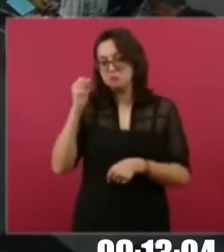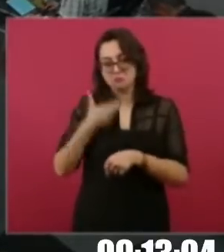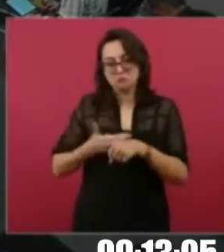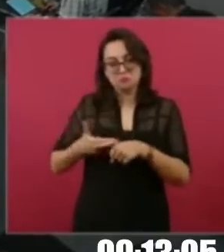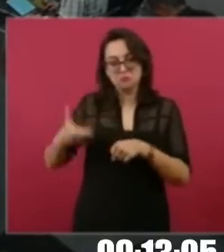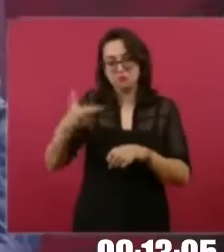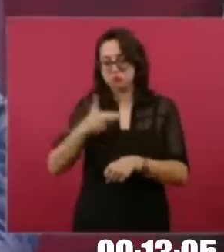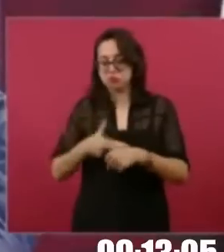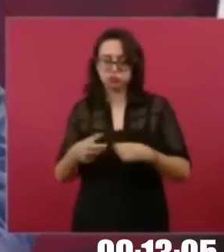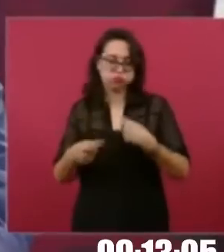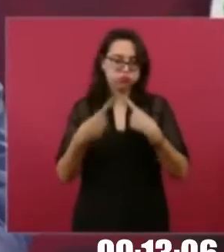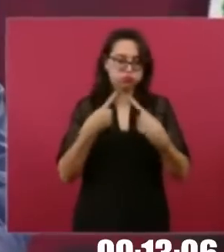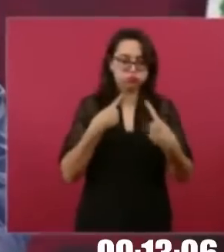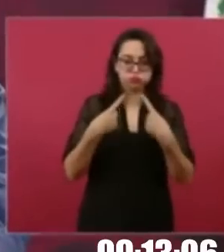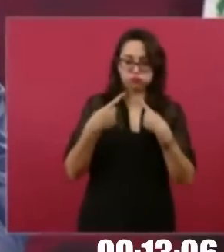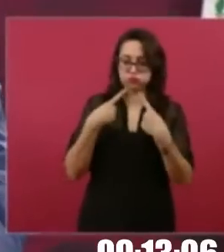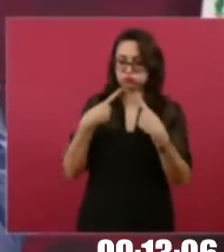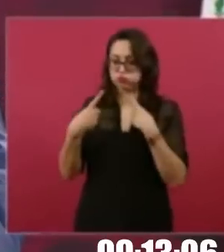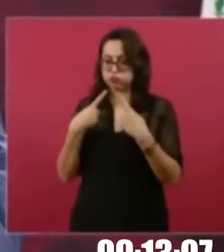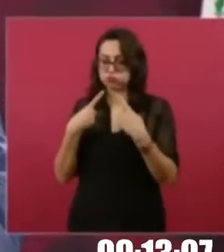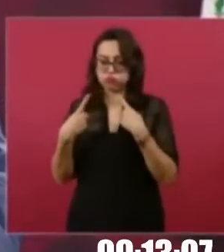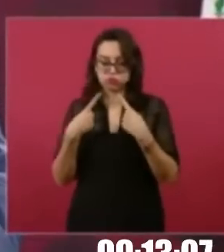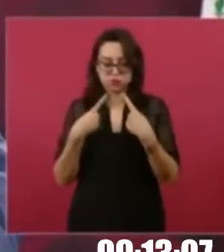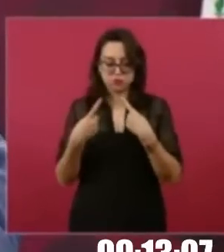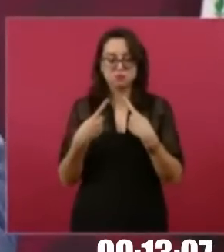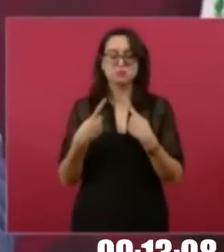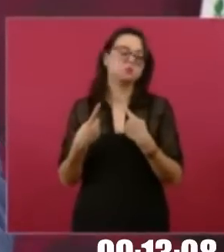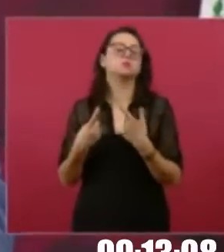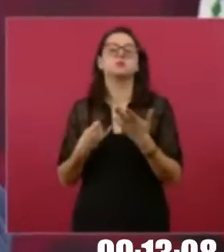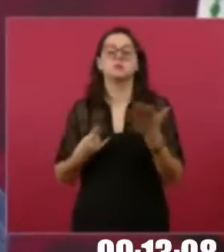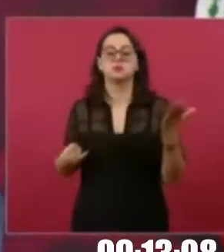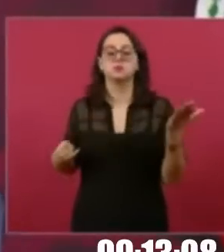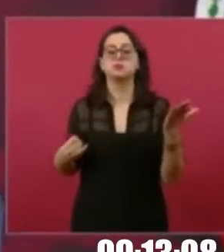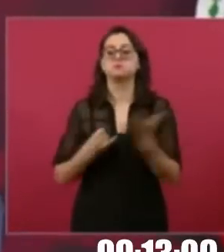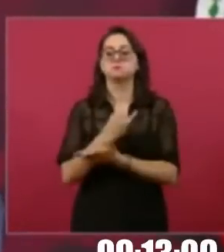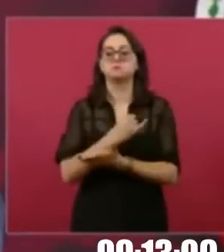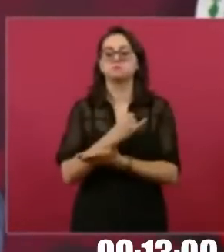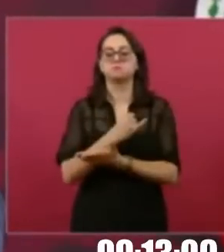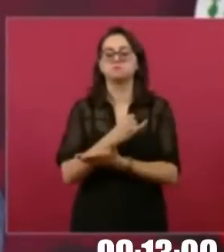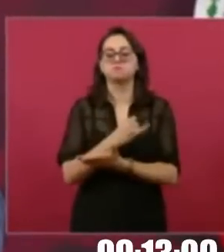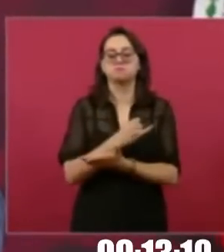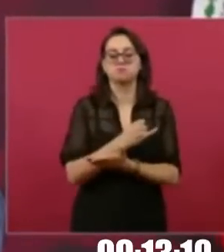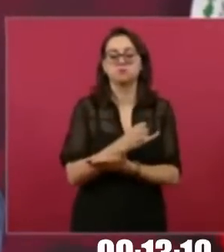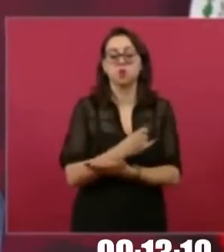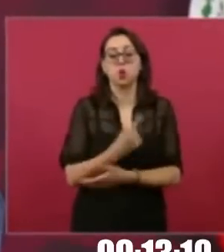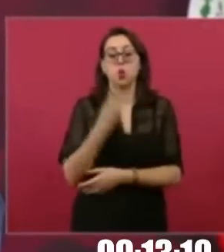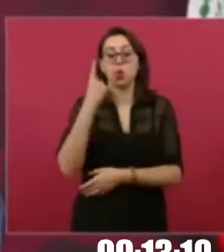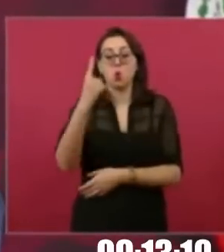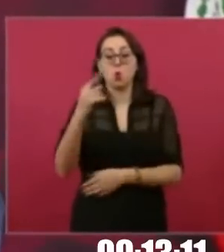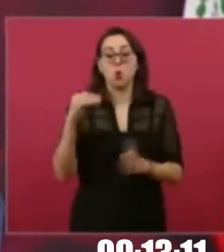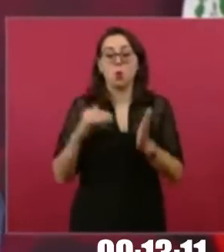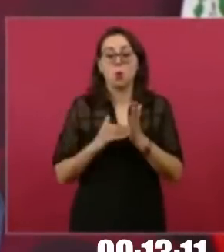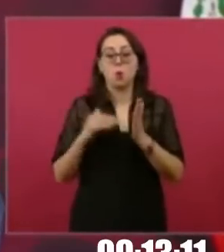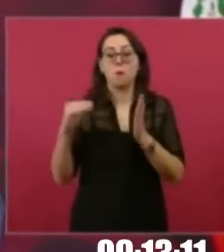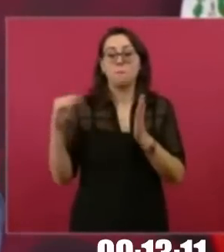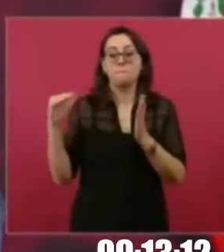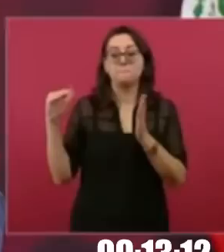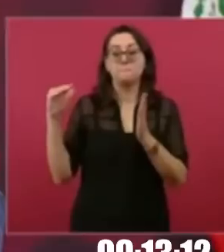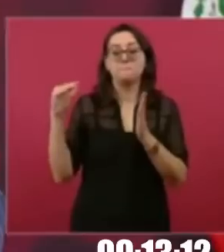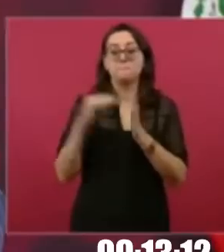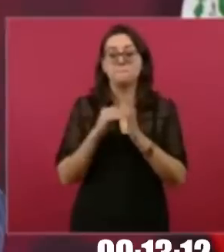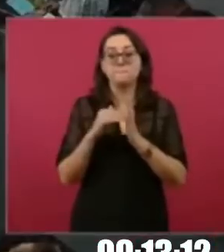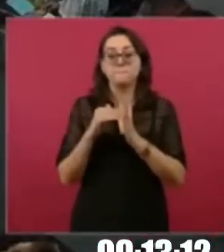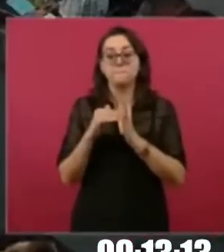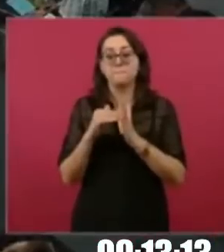se decidió comprar un millón de toneladas de maíz o un millón y